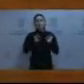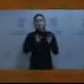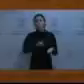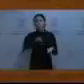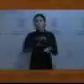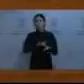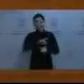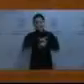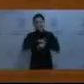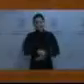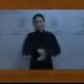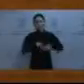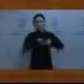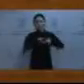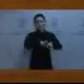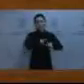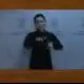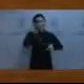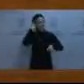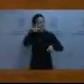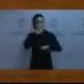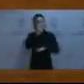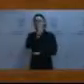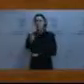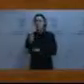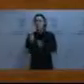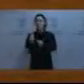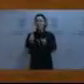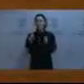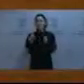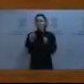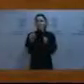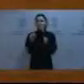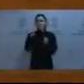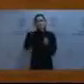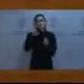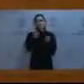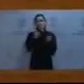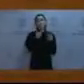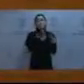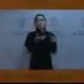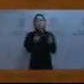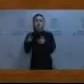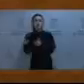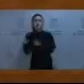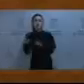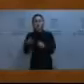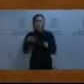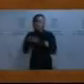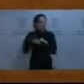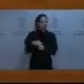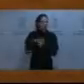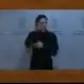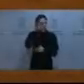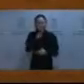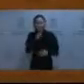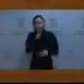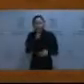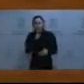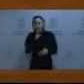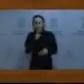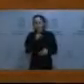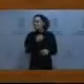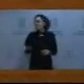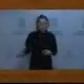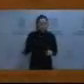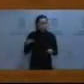llega el seguro, que son los investigadores que conocen las piezas, tienen que catalogar las piezas sin poder acceder a las mismas, sin saber el estado de las mismas, y se les sigue negando el acceso a